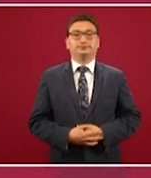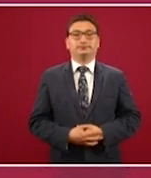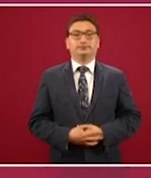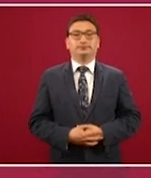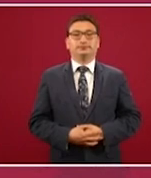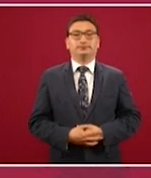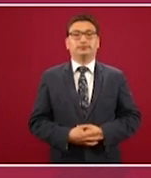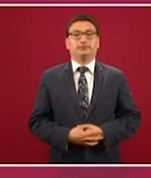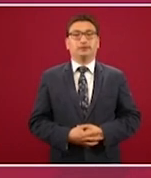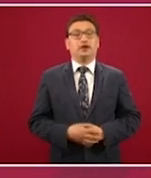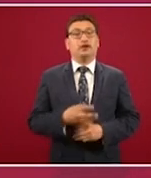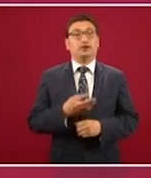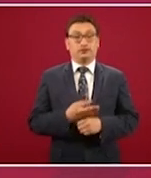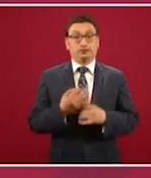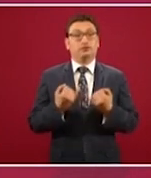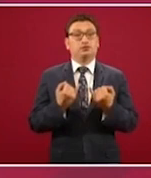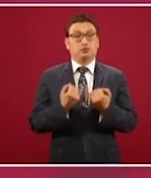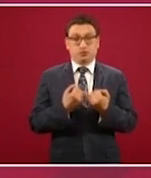a dar a conocer